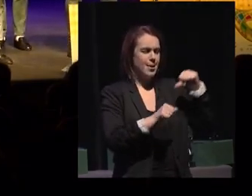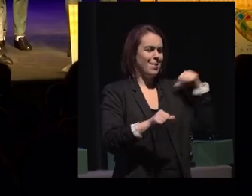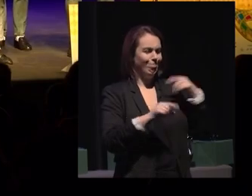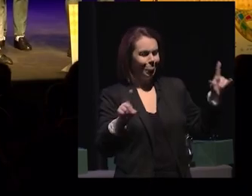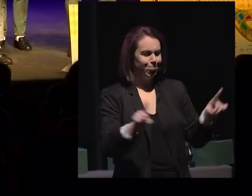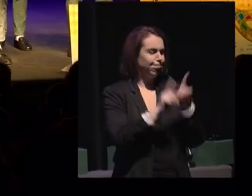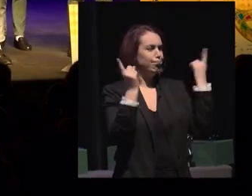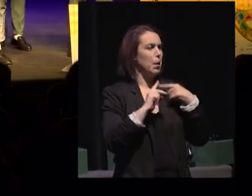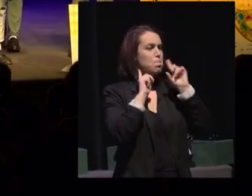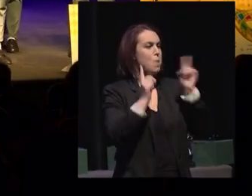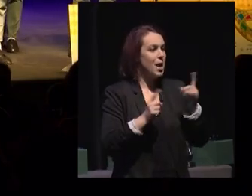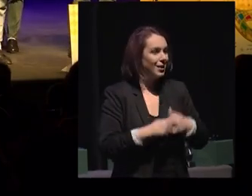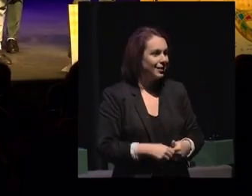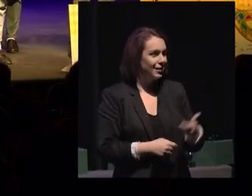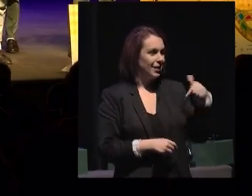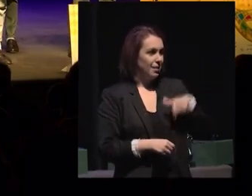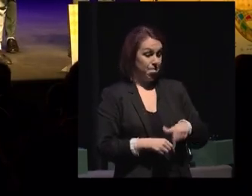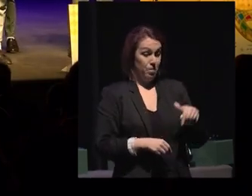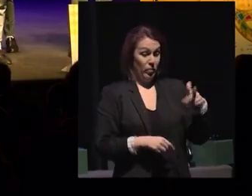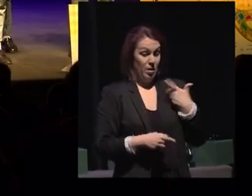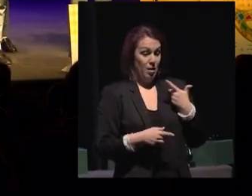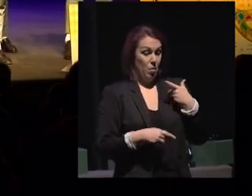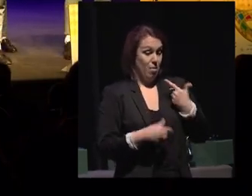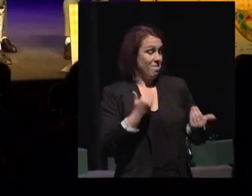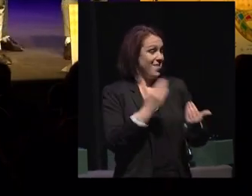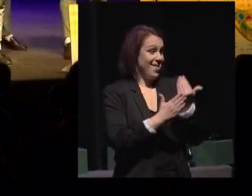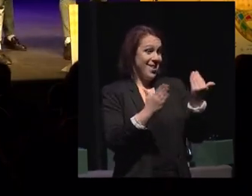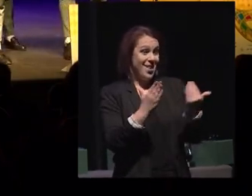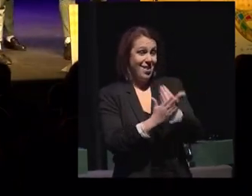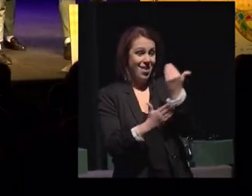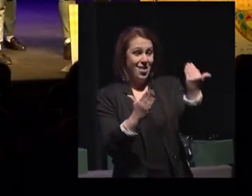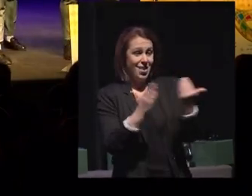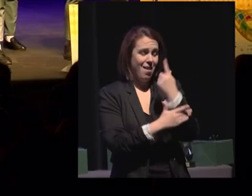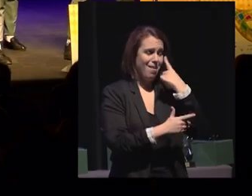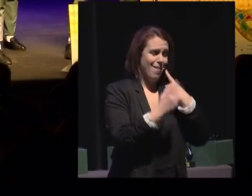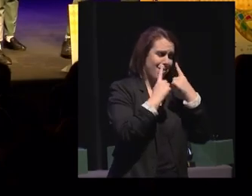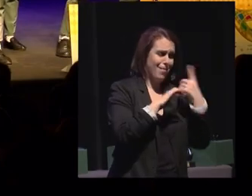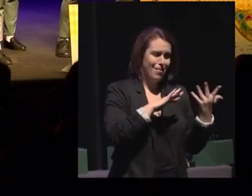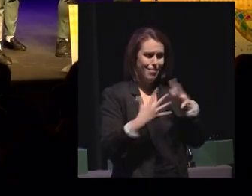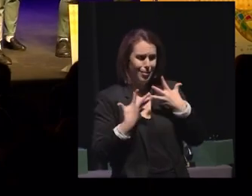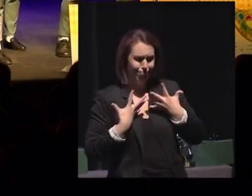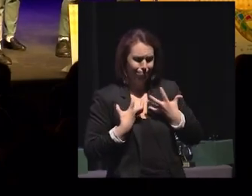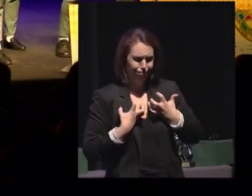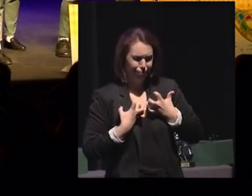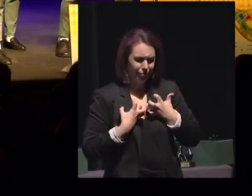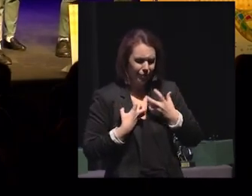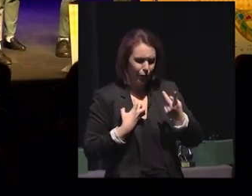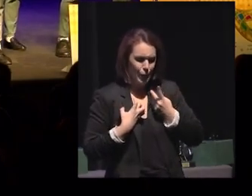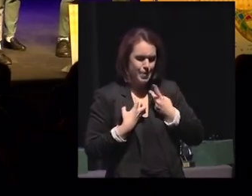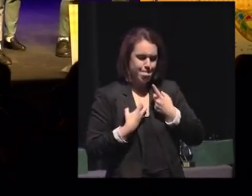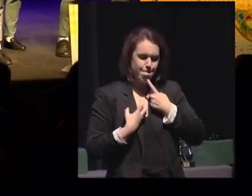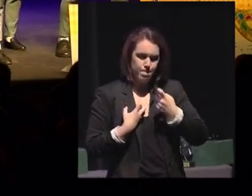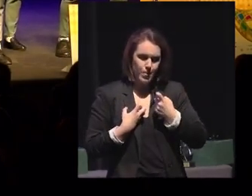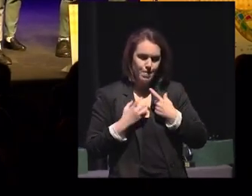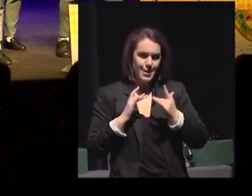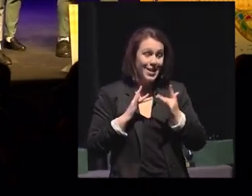mojada. Cada lágrima vertida en angustia traducida es un alambre entre los ojos.